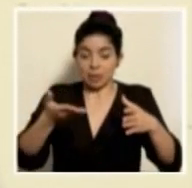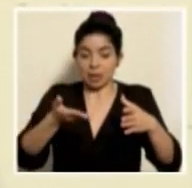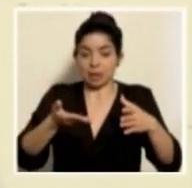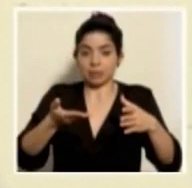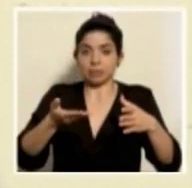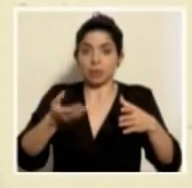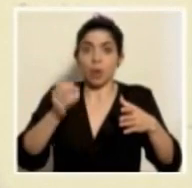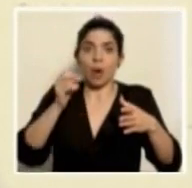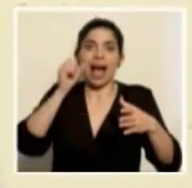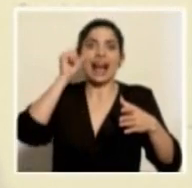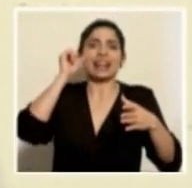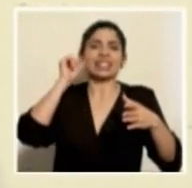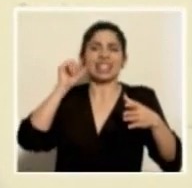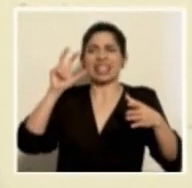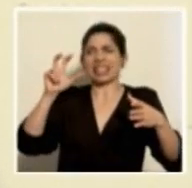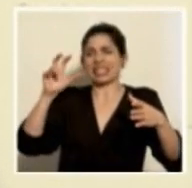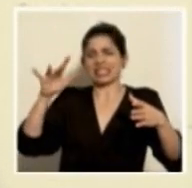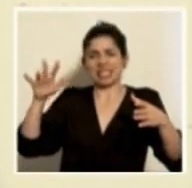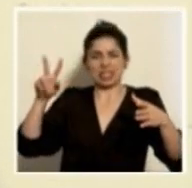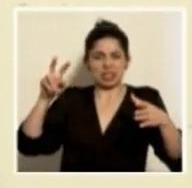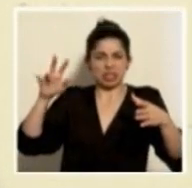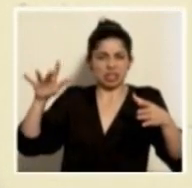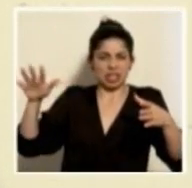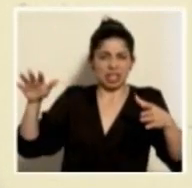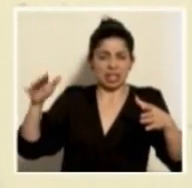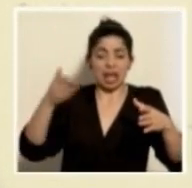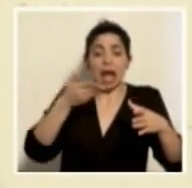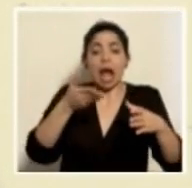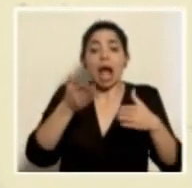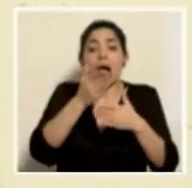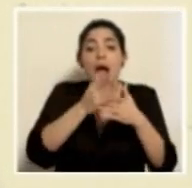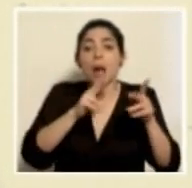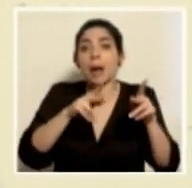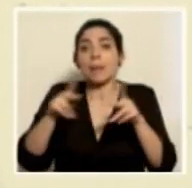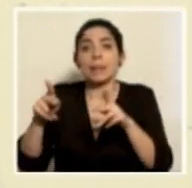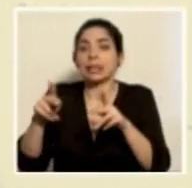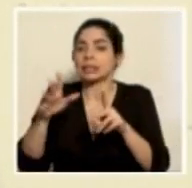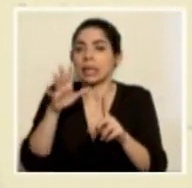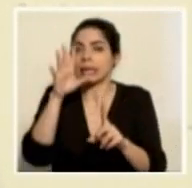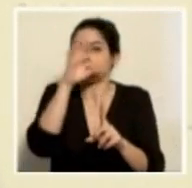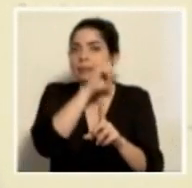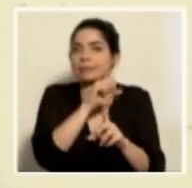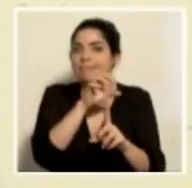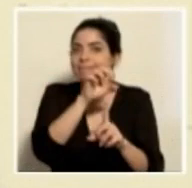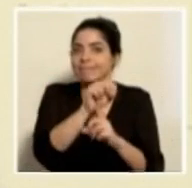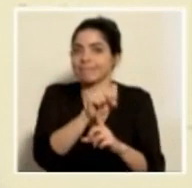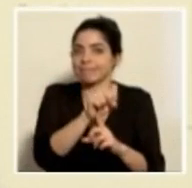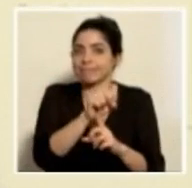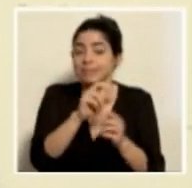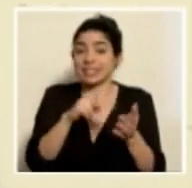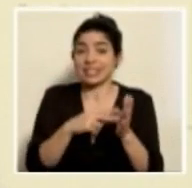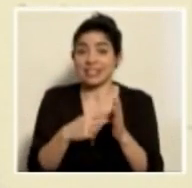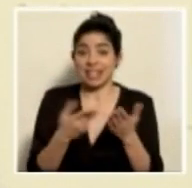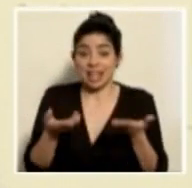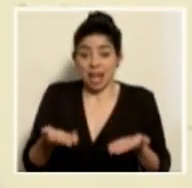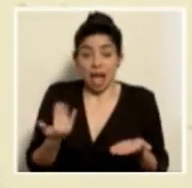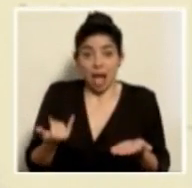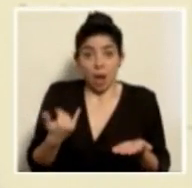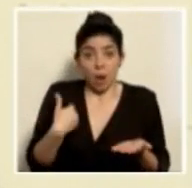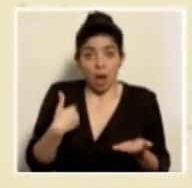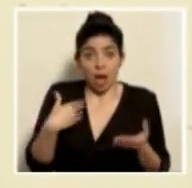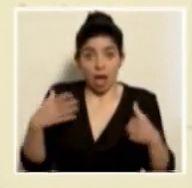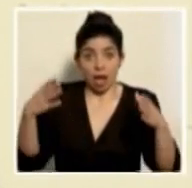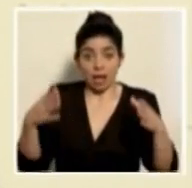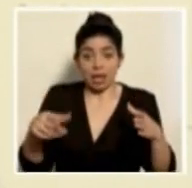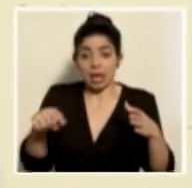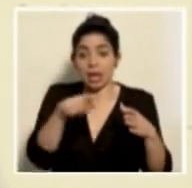que teníamos ayer, 300 o 200, hay casos que no se detectan. O sea, eso significa que de los que tenemos hoy,